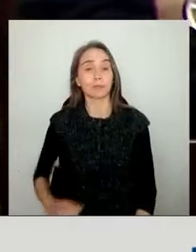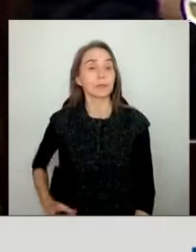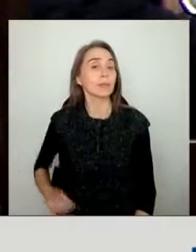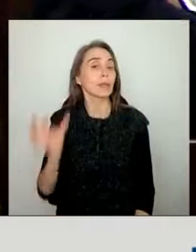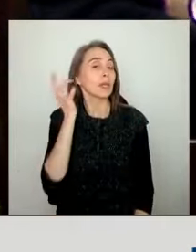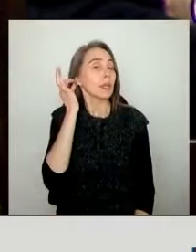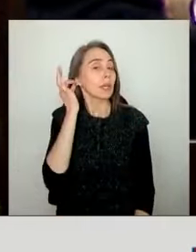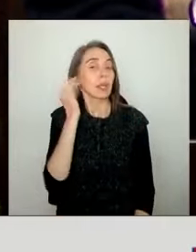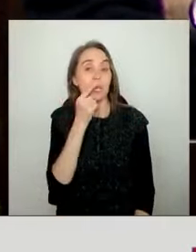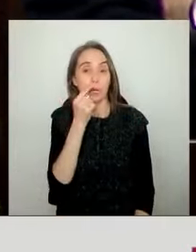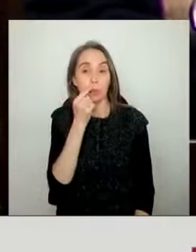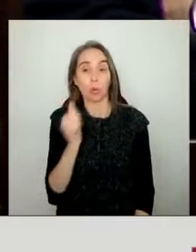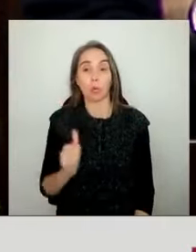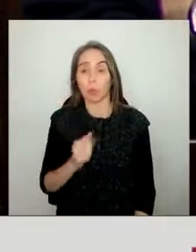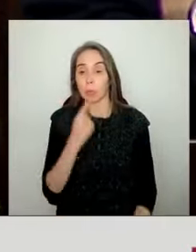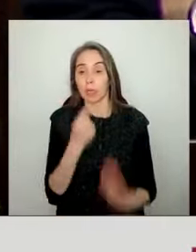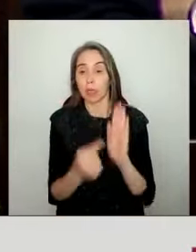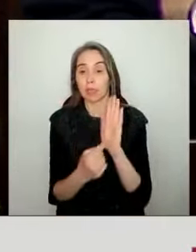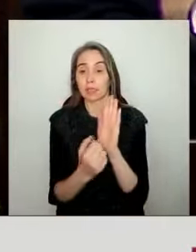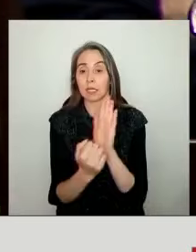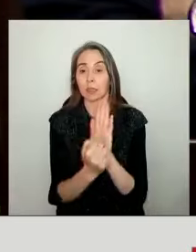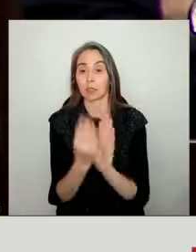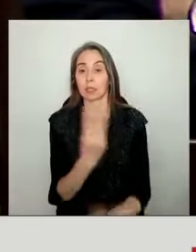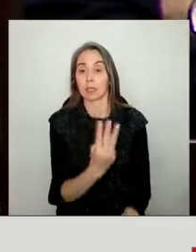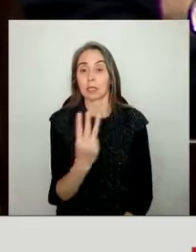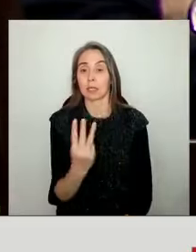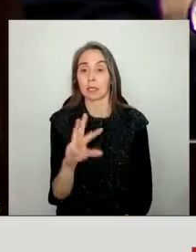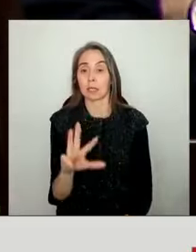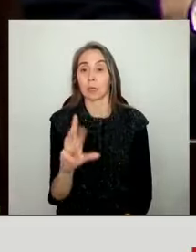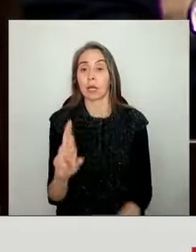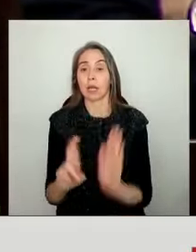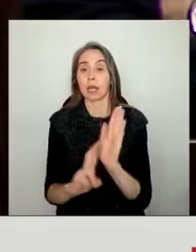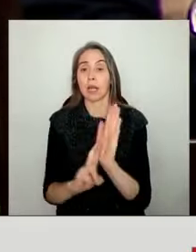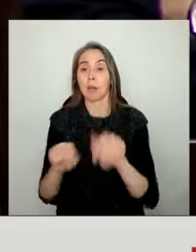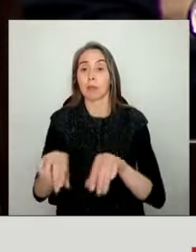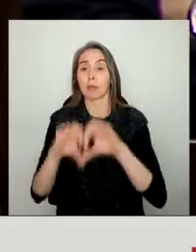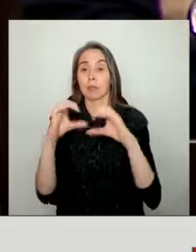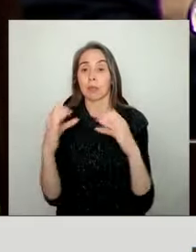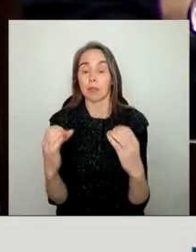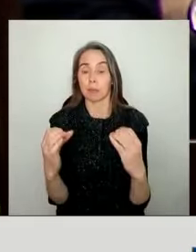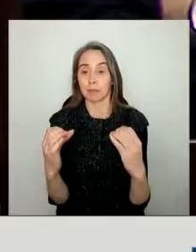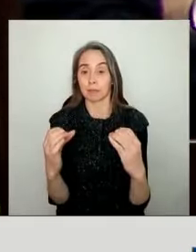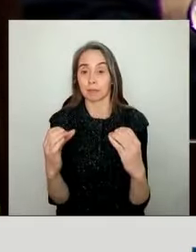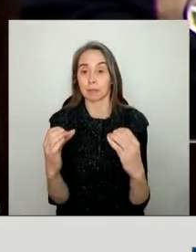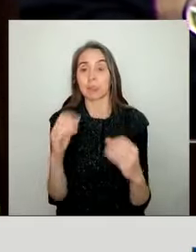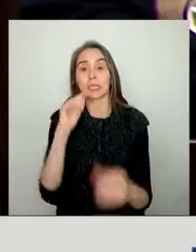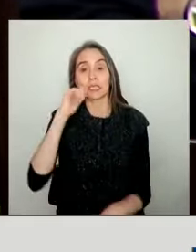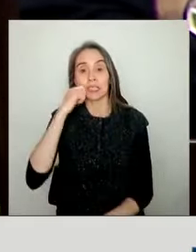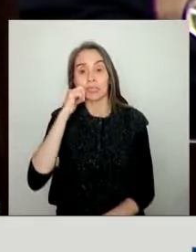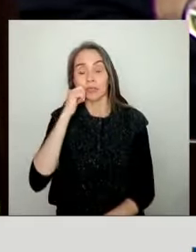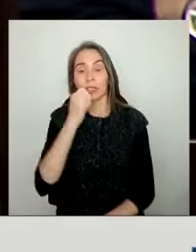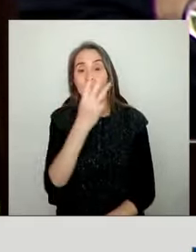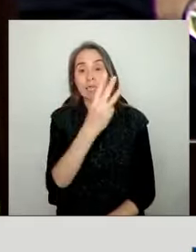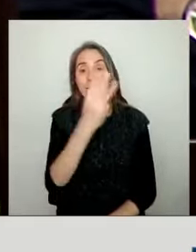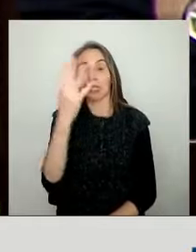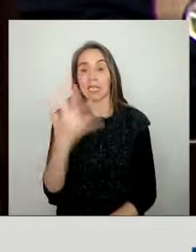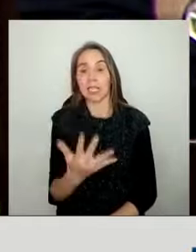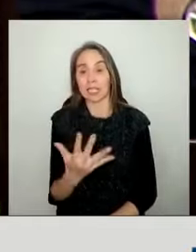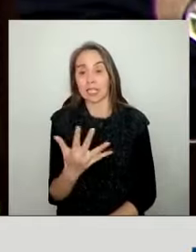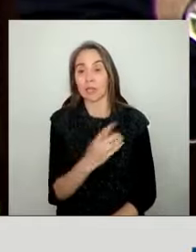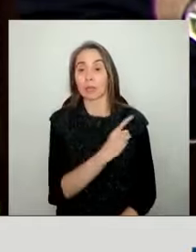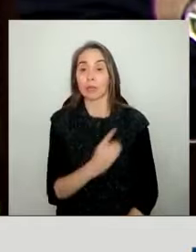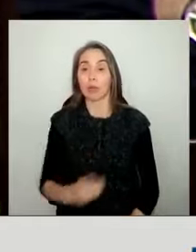virtud de lo dispuesto en el artículo 339 del reglamento de nuestra corporación Eso significa 3 quintos de los diputadas y diputados en